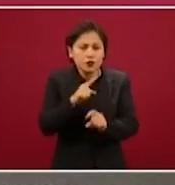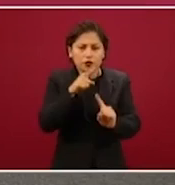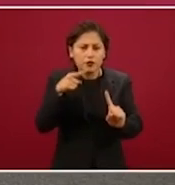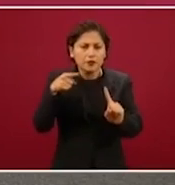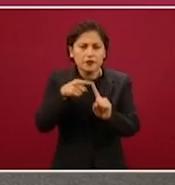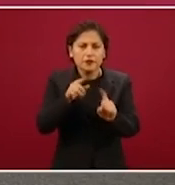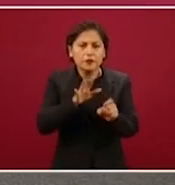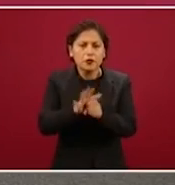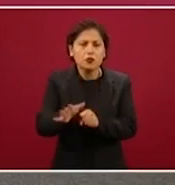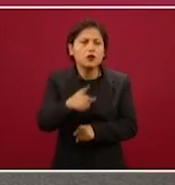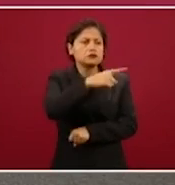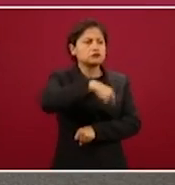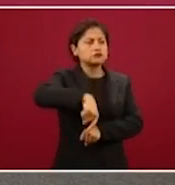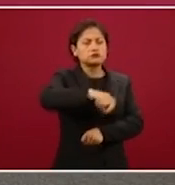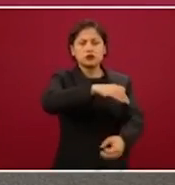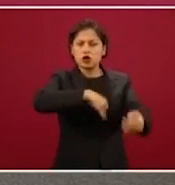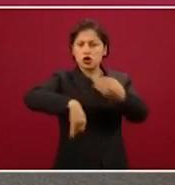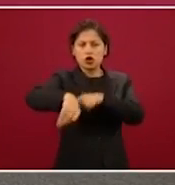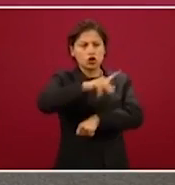que todos gobernemos.